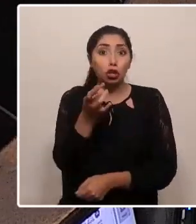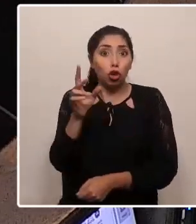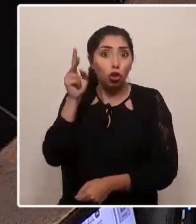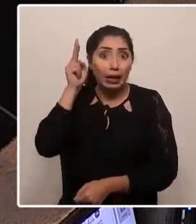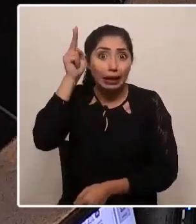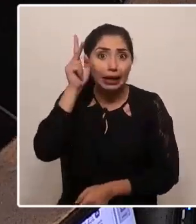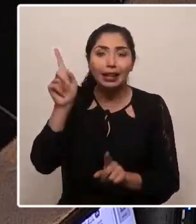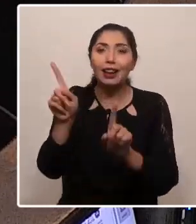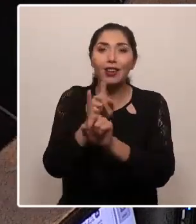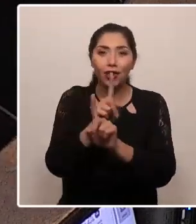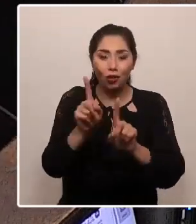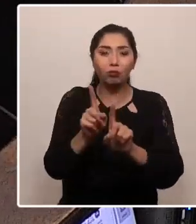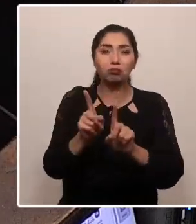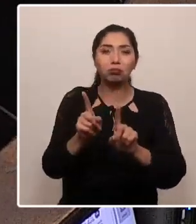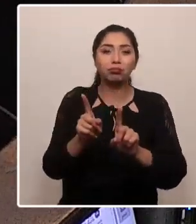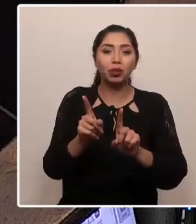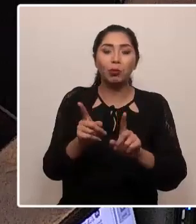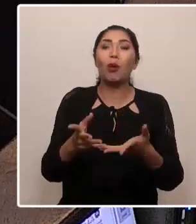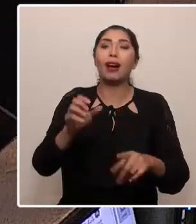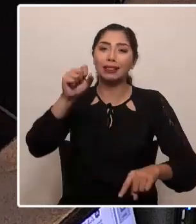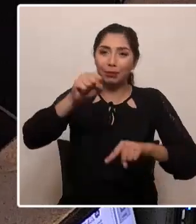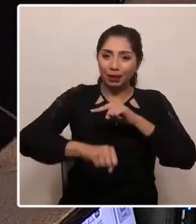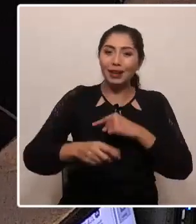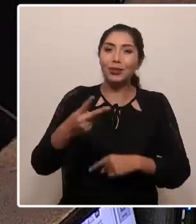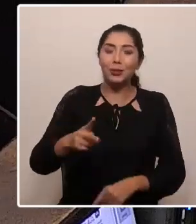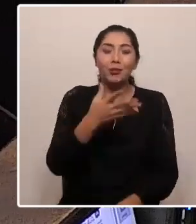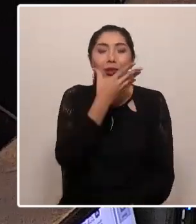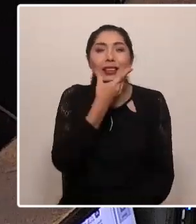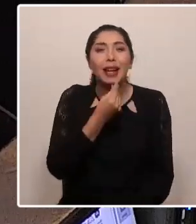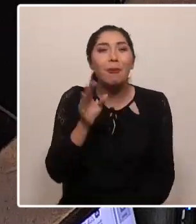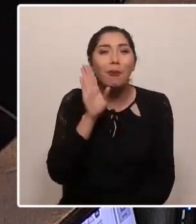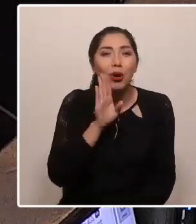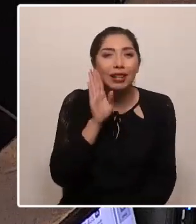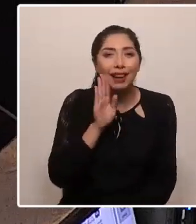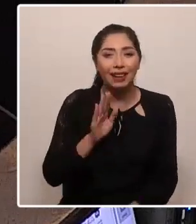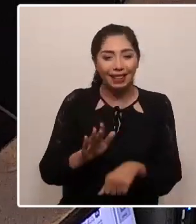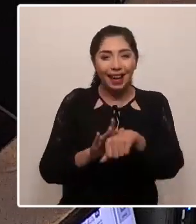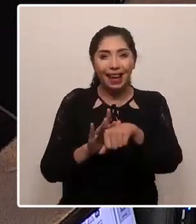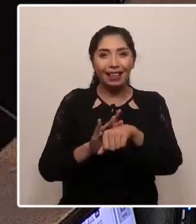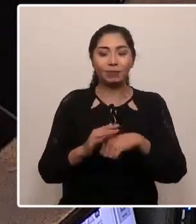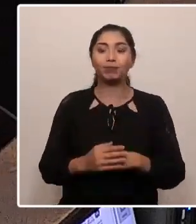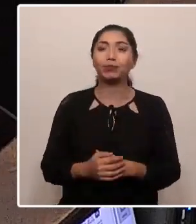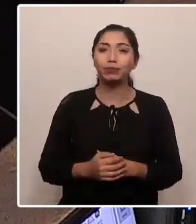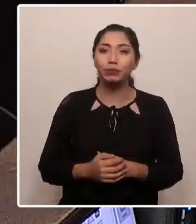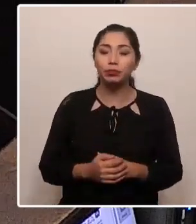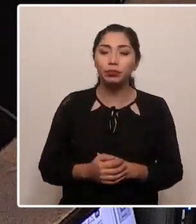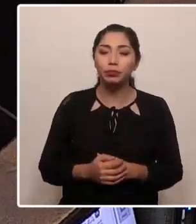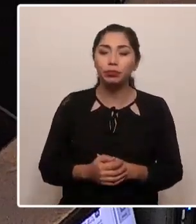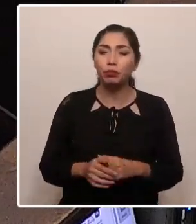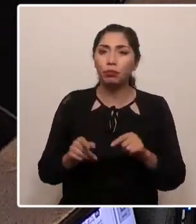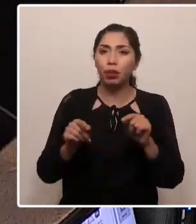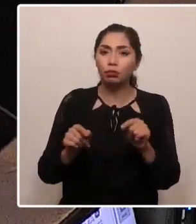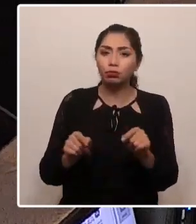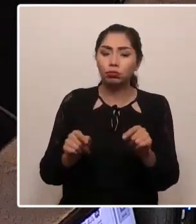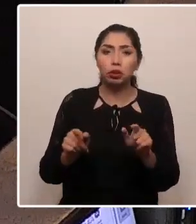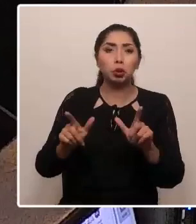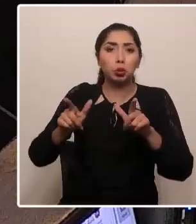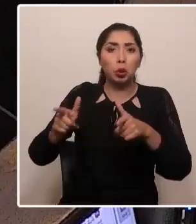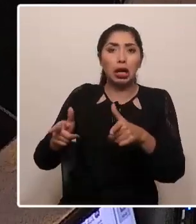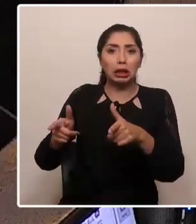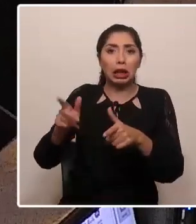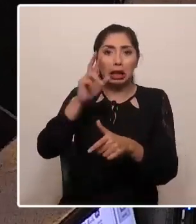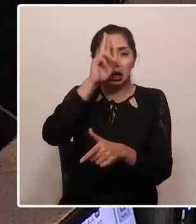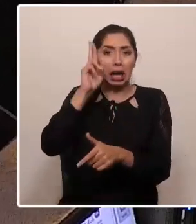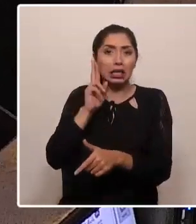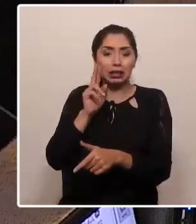hermosa morenidad. Los derechos de los pueblos no son un privilegio, no son un privilegio menos de raza. No